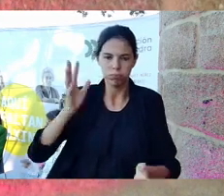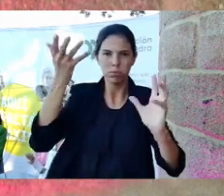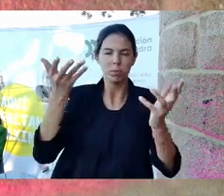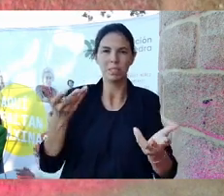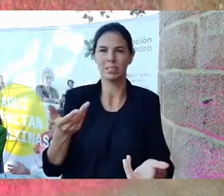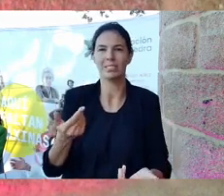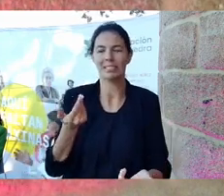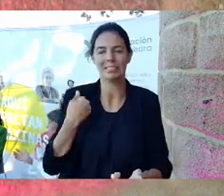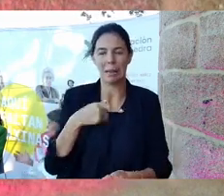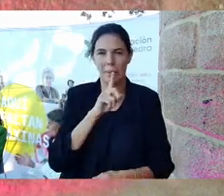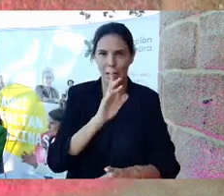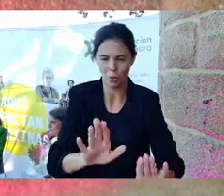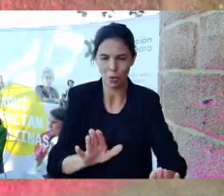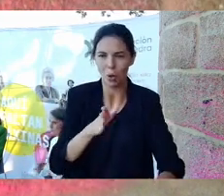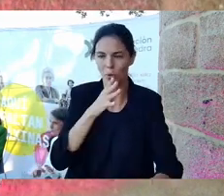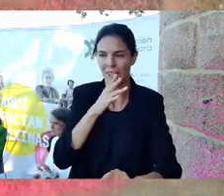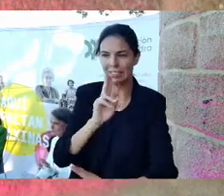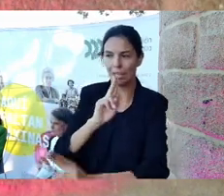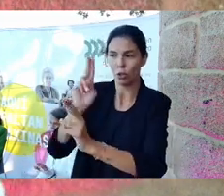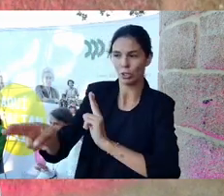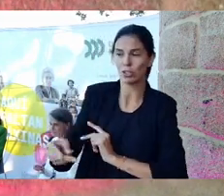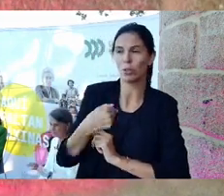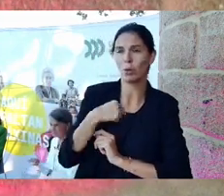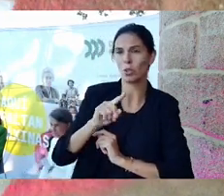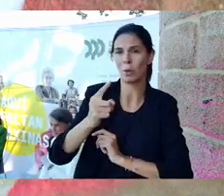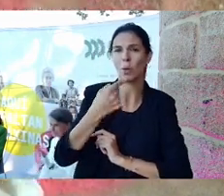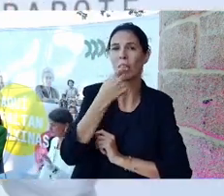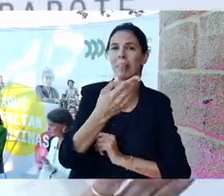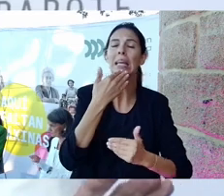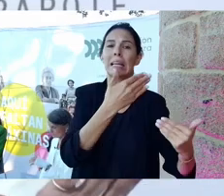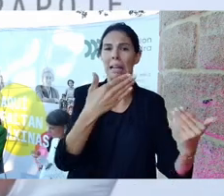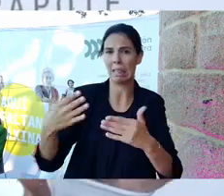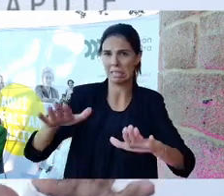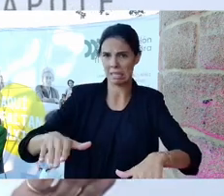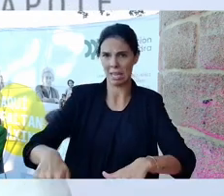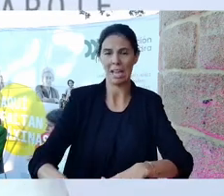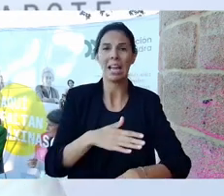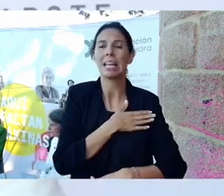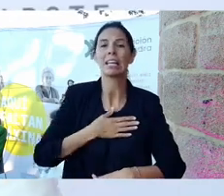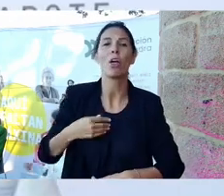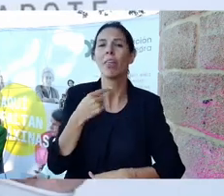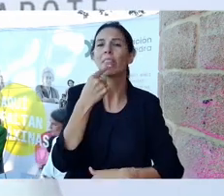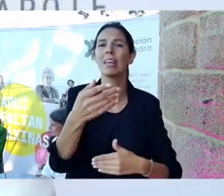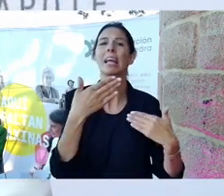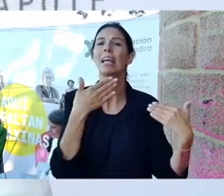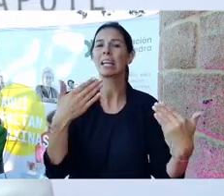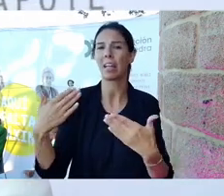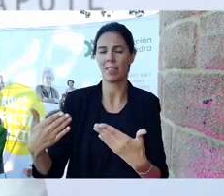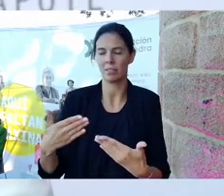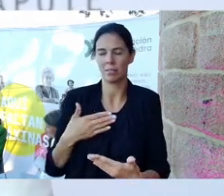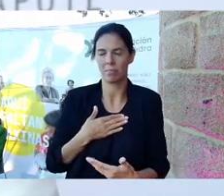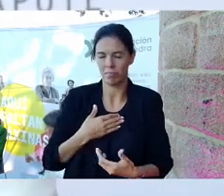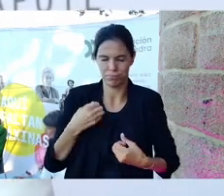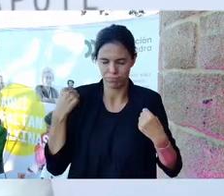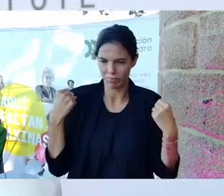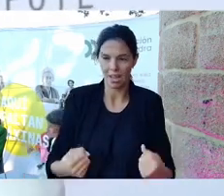auténticamente revolucionario de Urraca, y ya me callo, porque además te he contestado sin dar las gracias a quienes están aquí, a quienes quiero